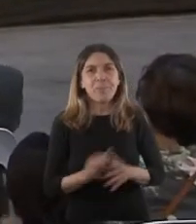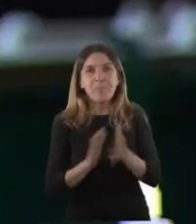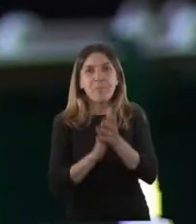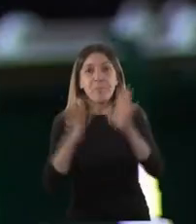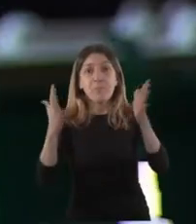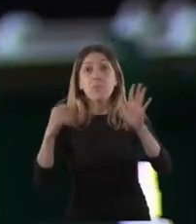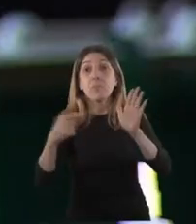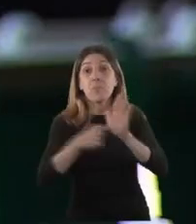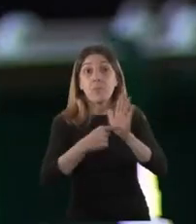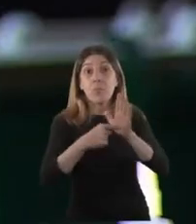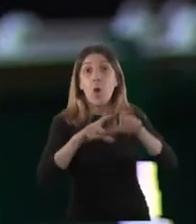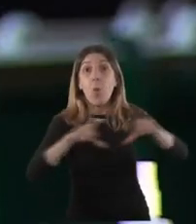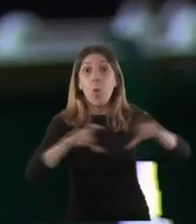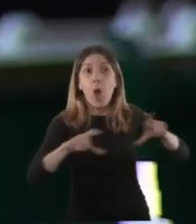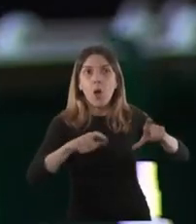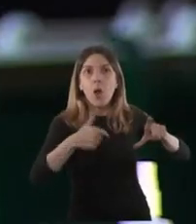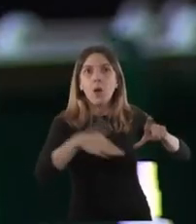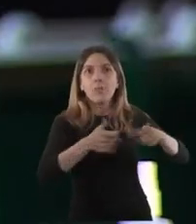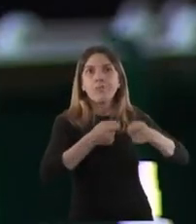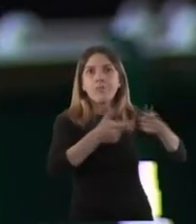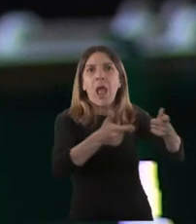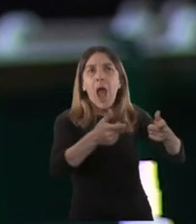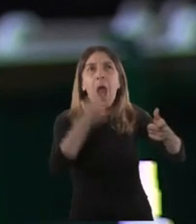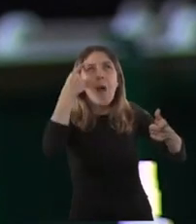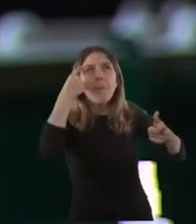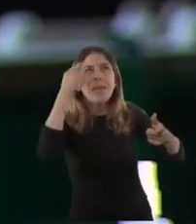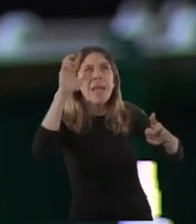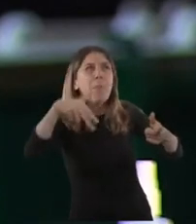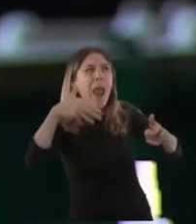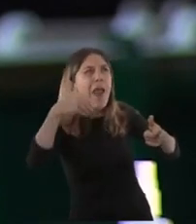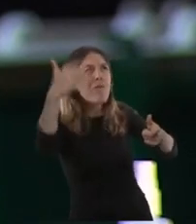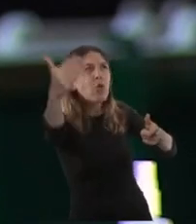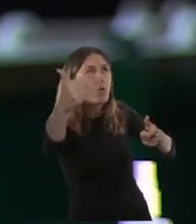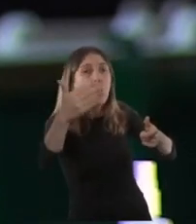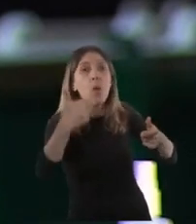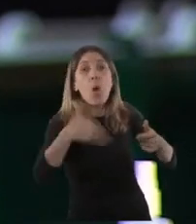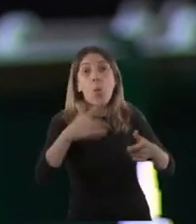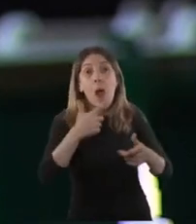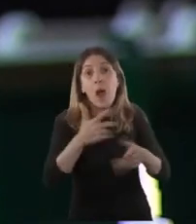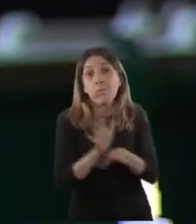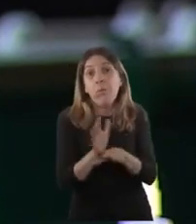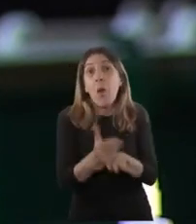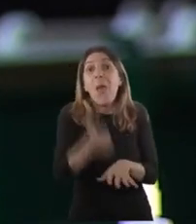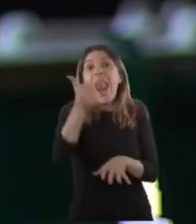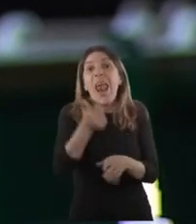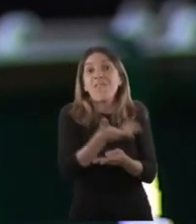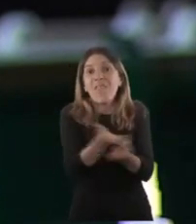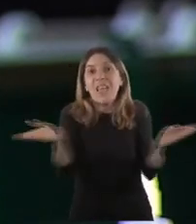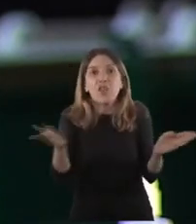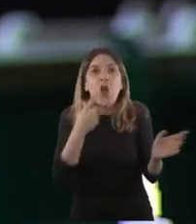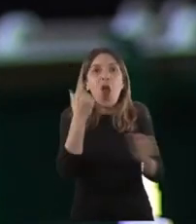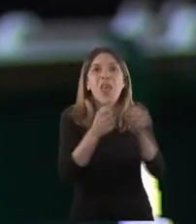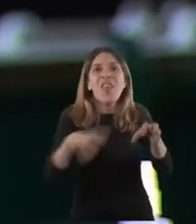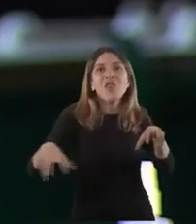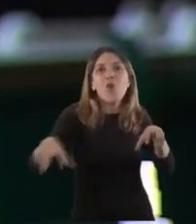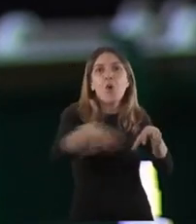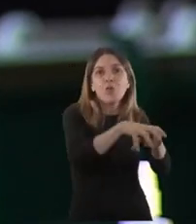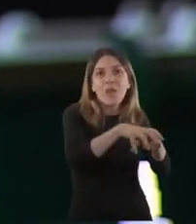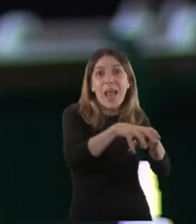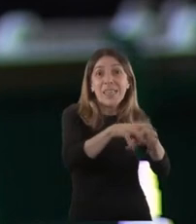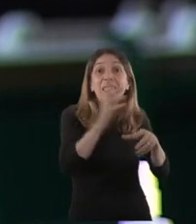que va a dar previsibilidad, que va a aumentar los beneficios para aquellas industrias que integren